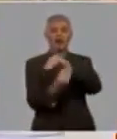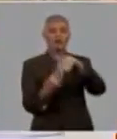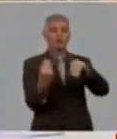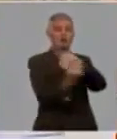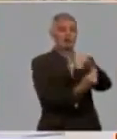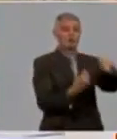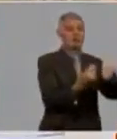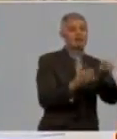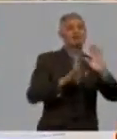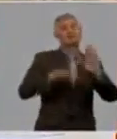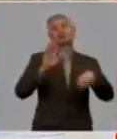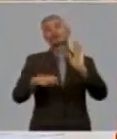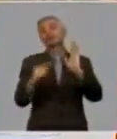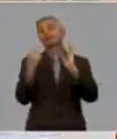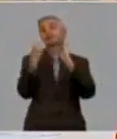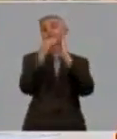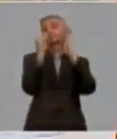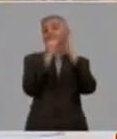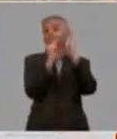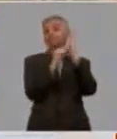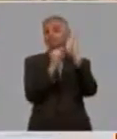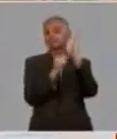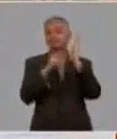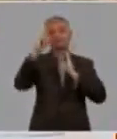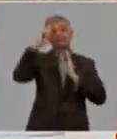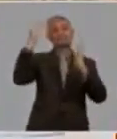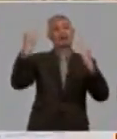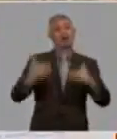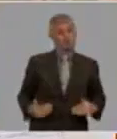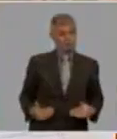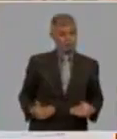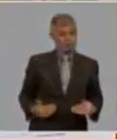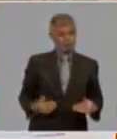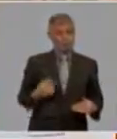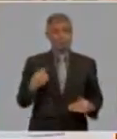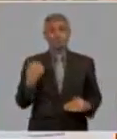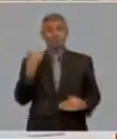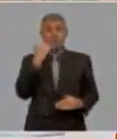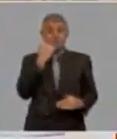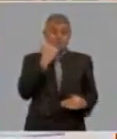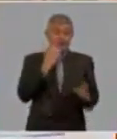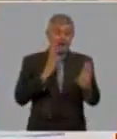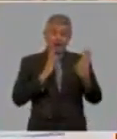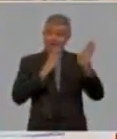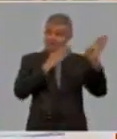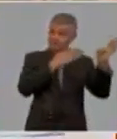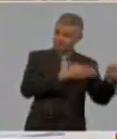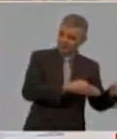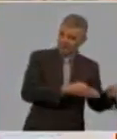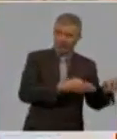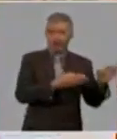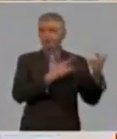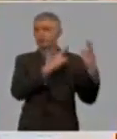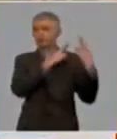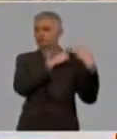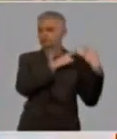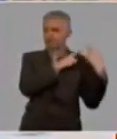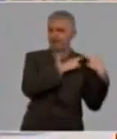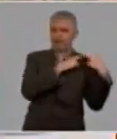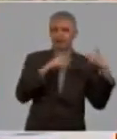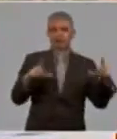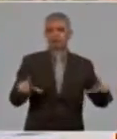de salud, y por tanto, mientras más disciplinados seamos, mientras más respetemos las medidas que se han